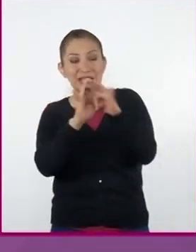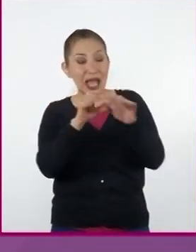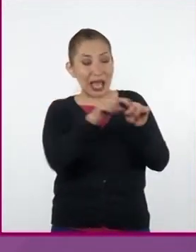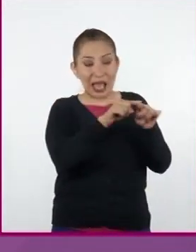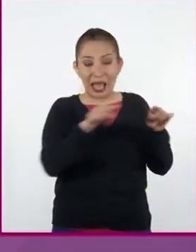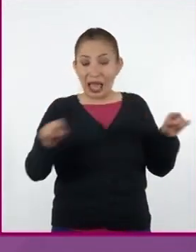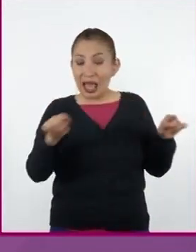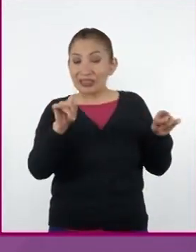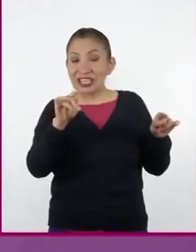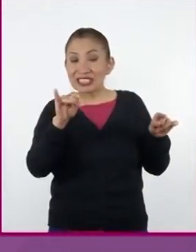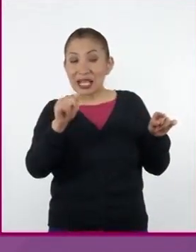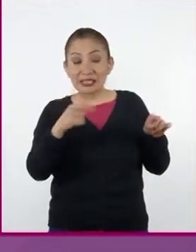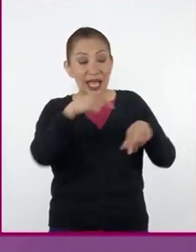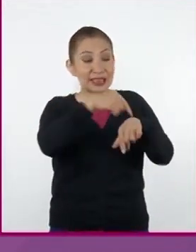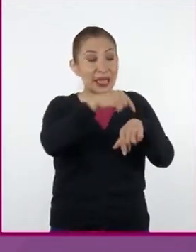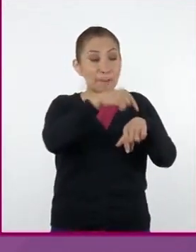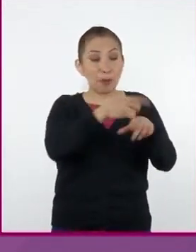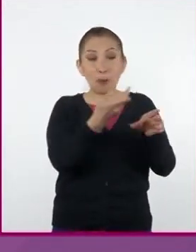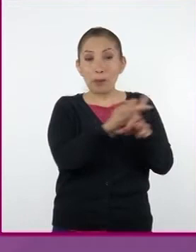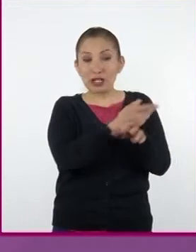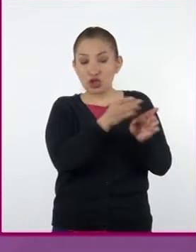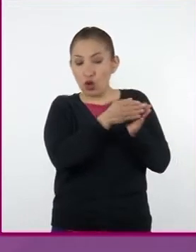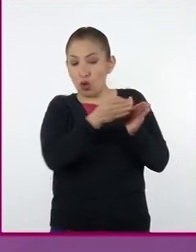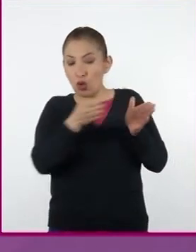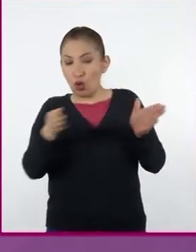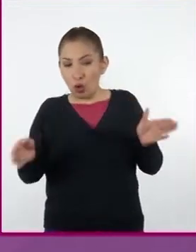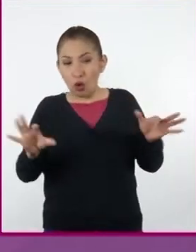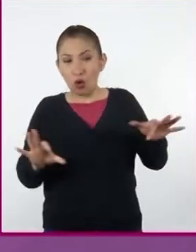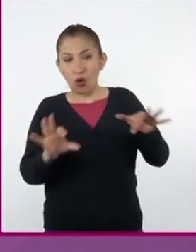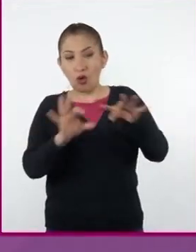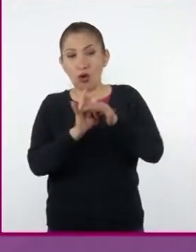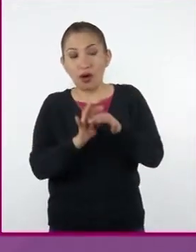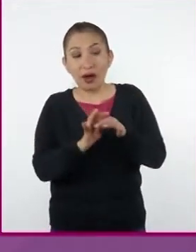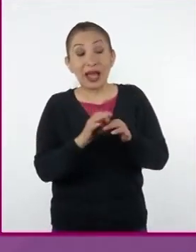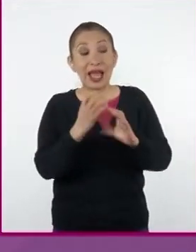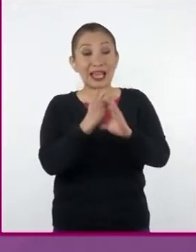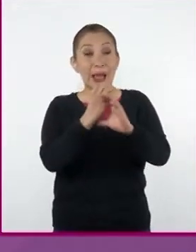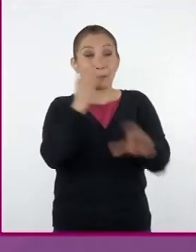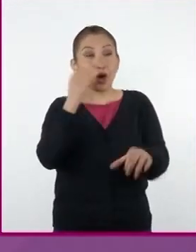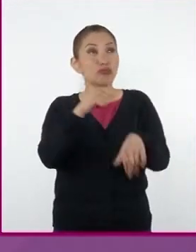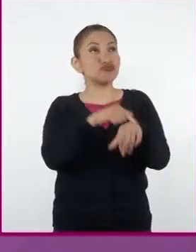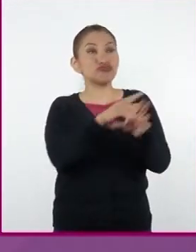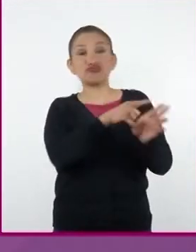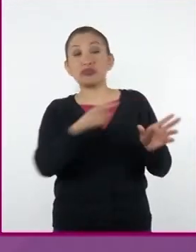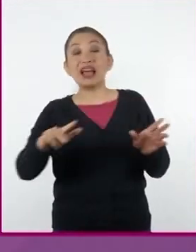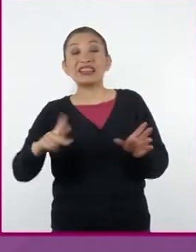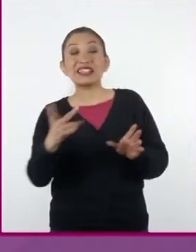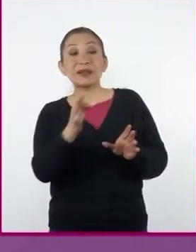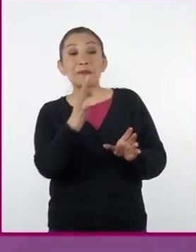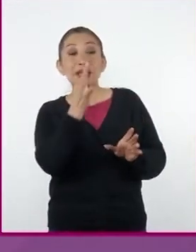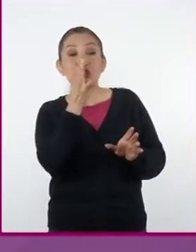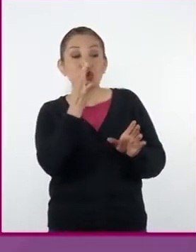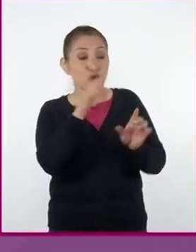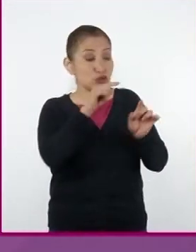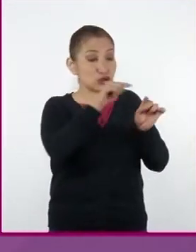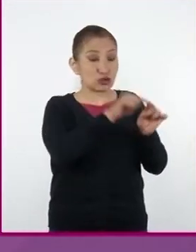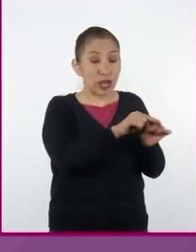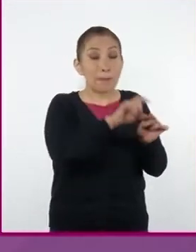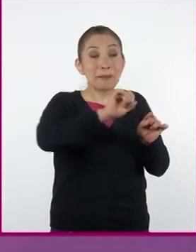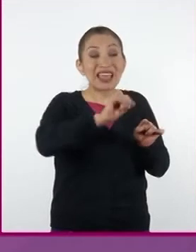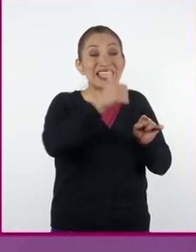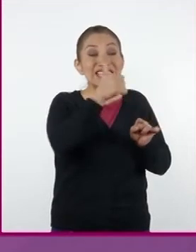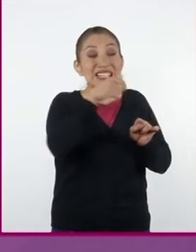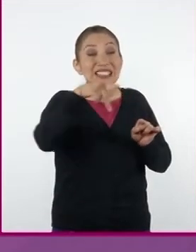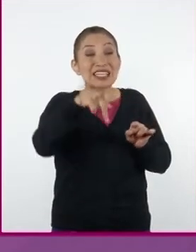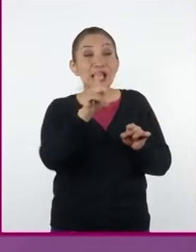distancia recorrida contra el tiempo transcurrido, es decir, que el camión tardó 13 minutos en recorrer